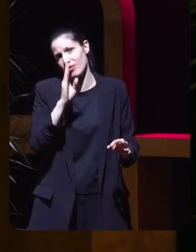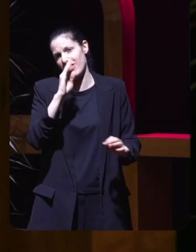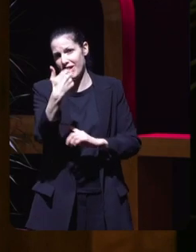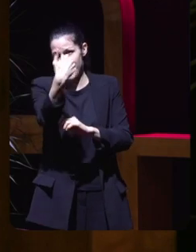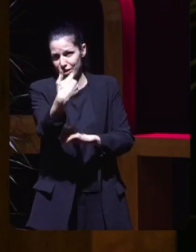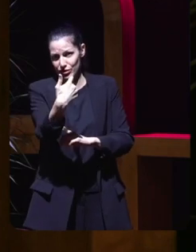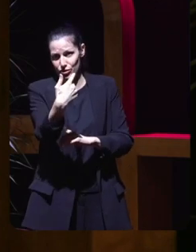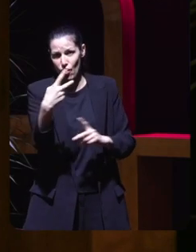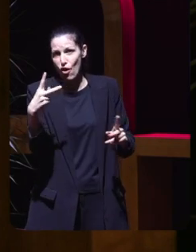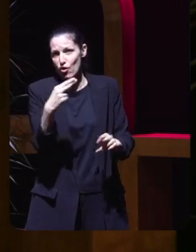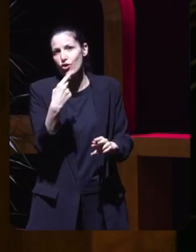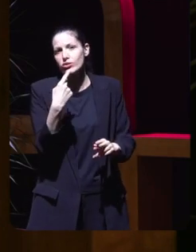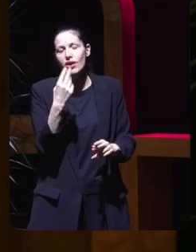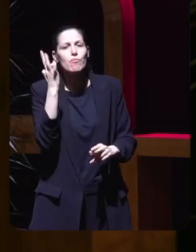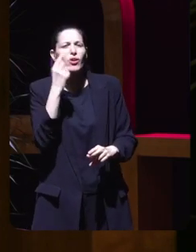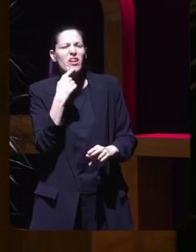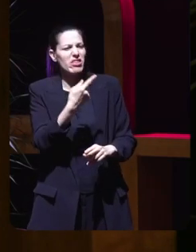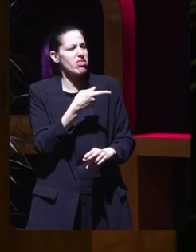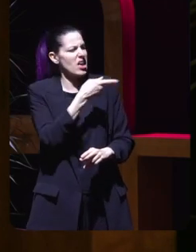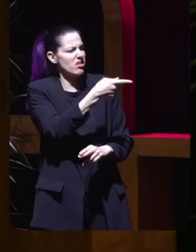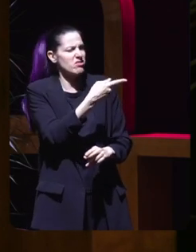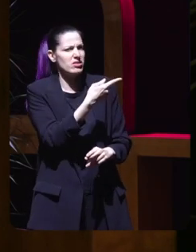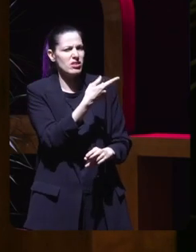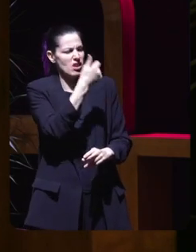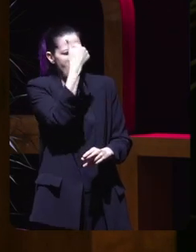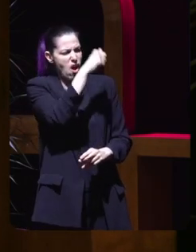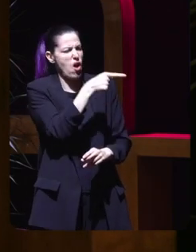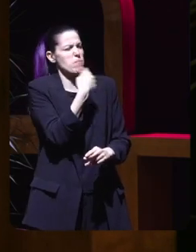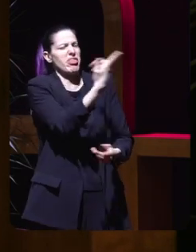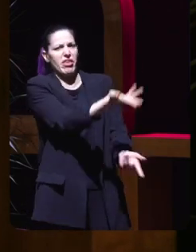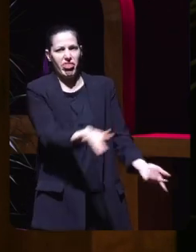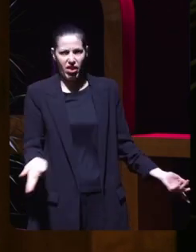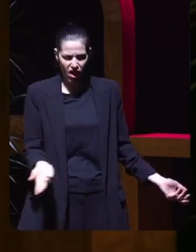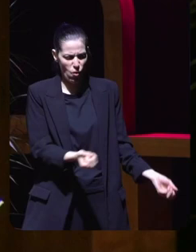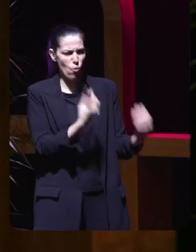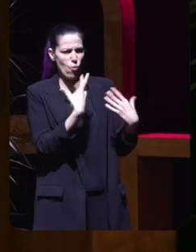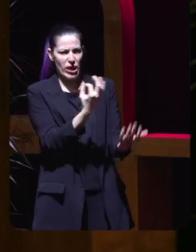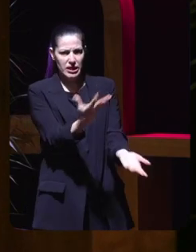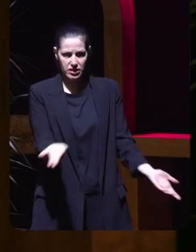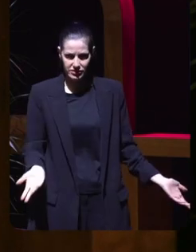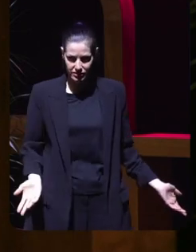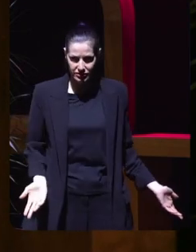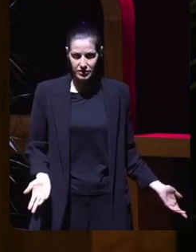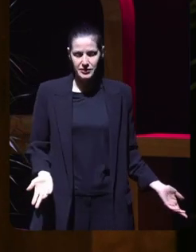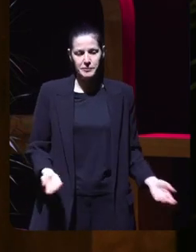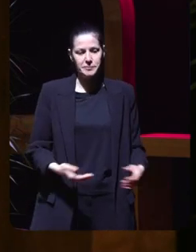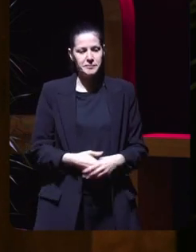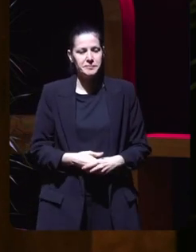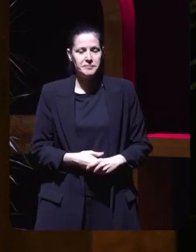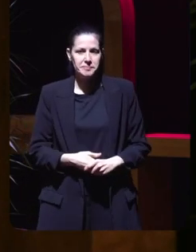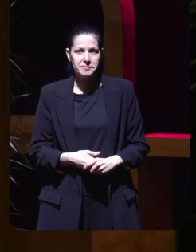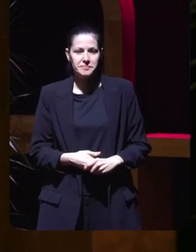Es que hoy te voy a decir algo así como pero este de qué me estás contando no claro